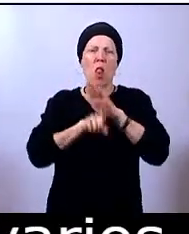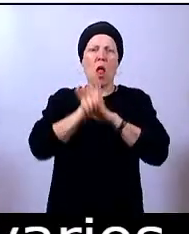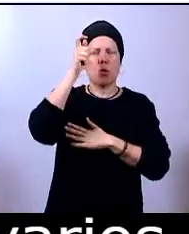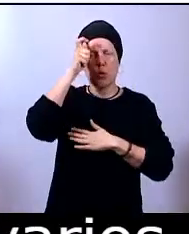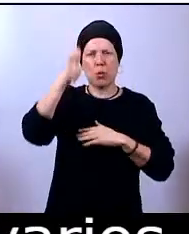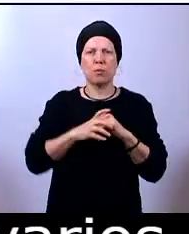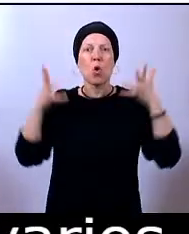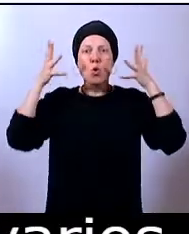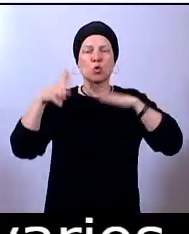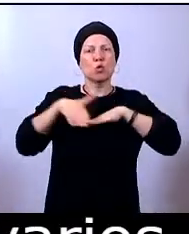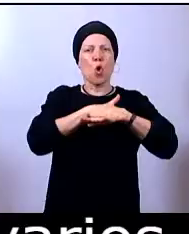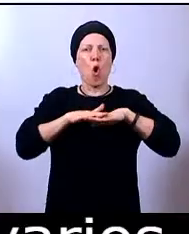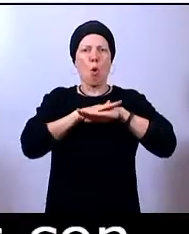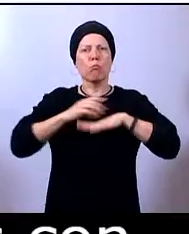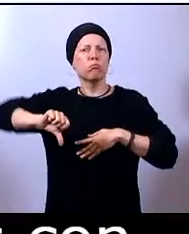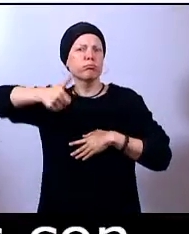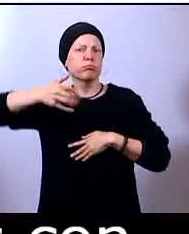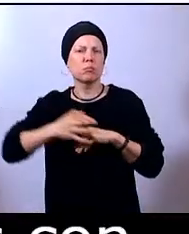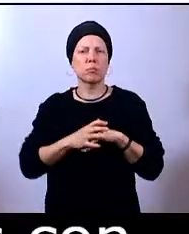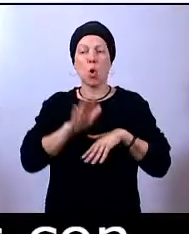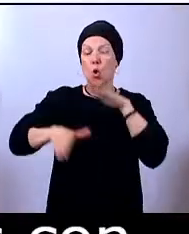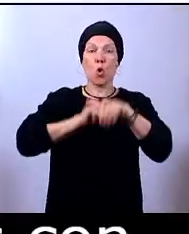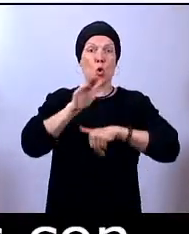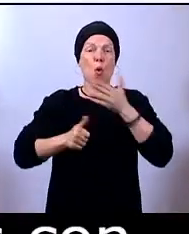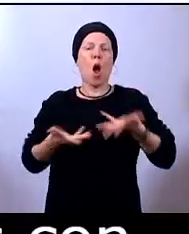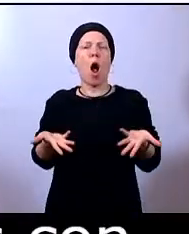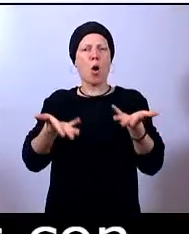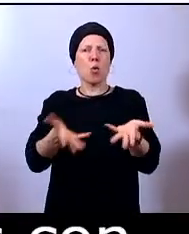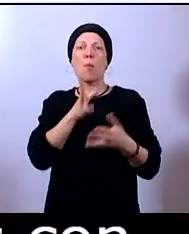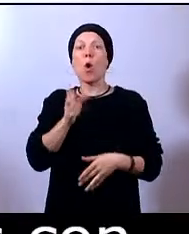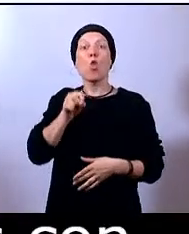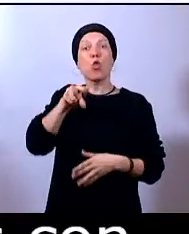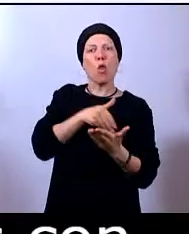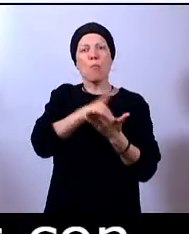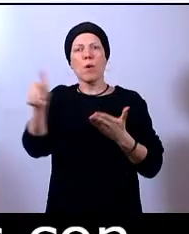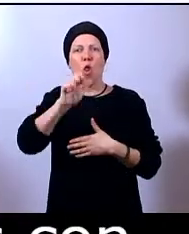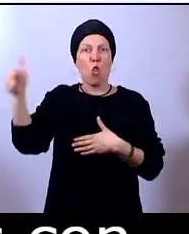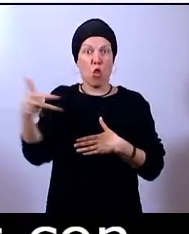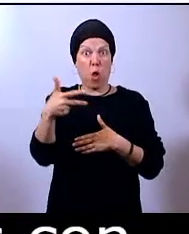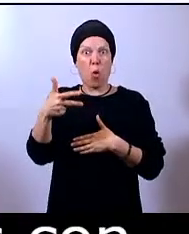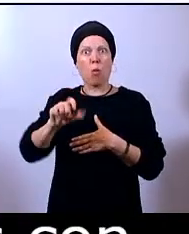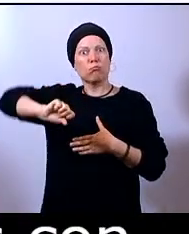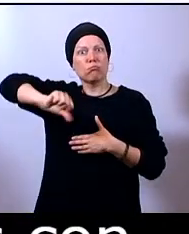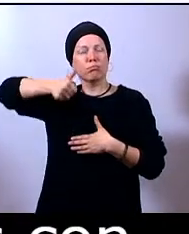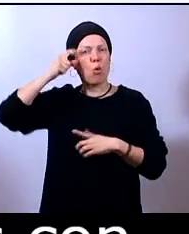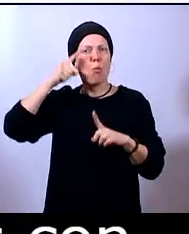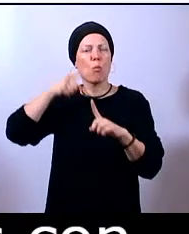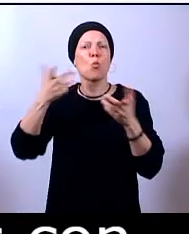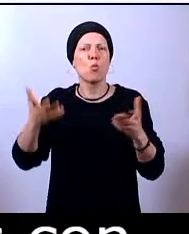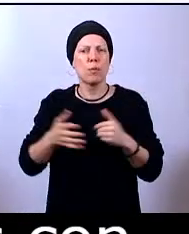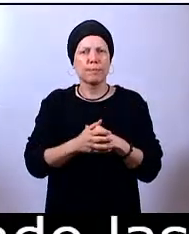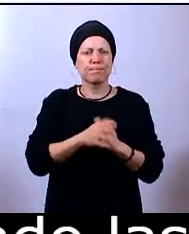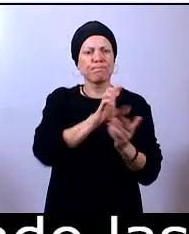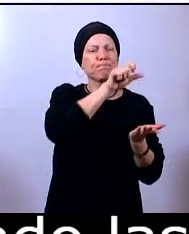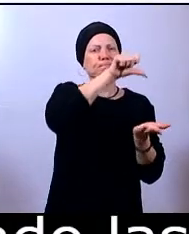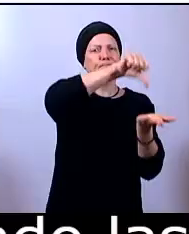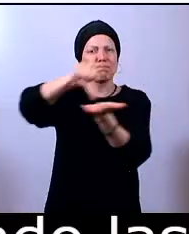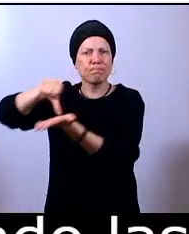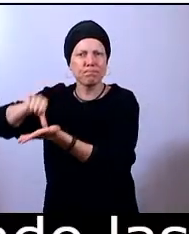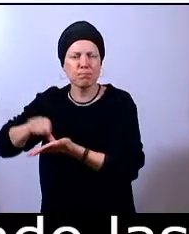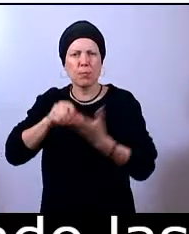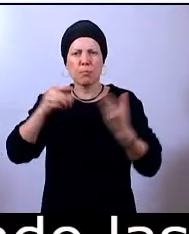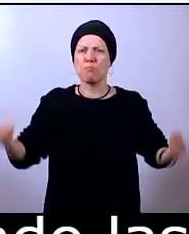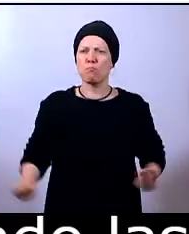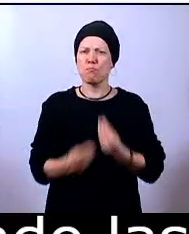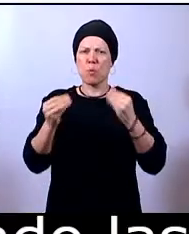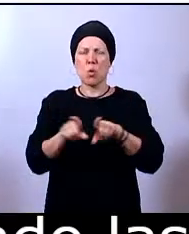El Consejo de Gobierno ha aprobado la convocatoria de ayudas por 12 millones de euros para las administraciones locales mejoren su